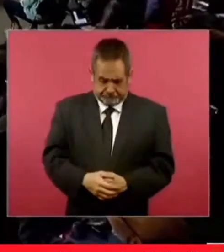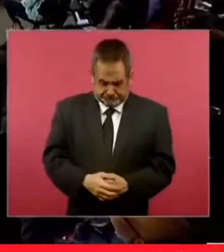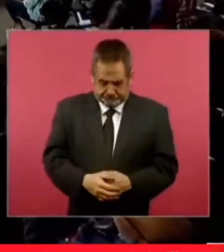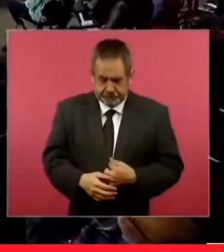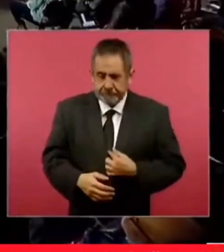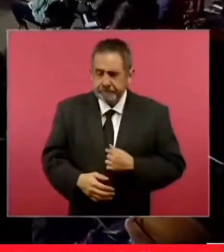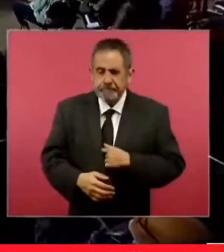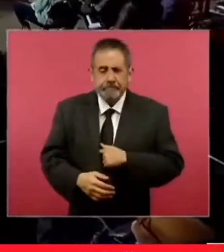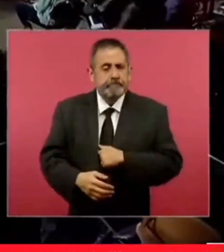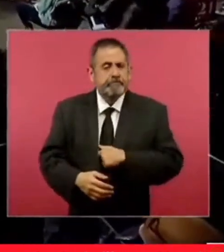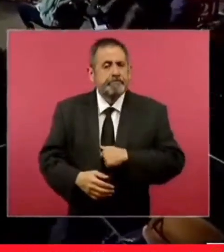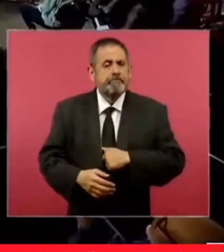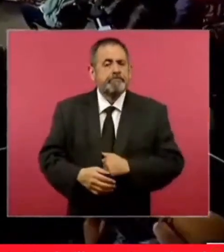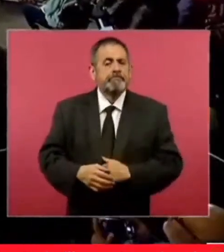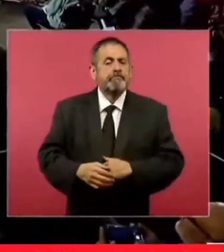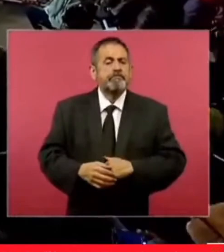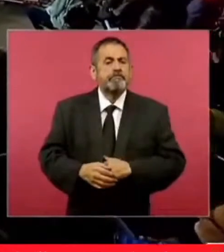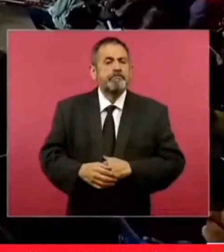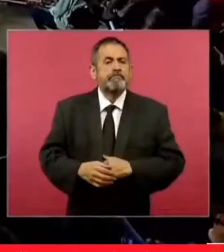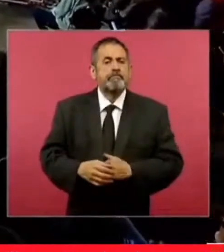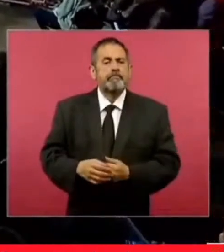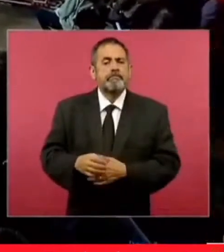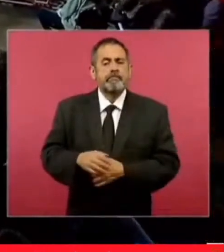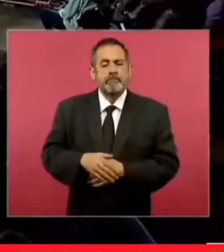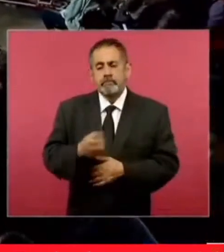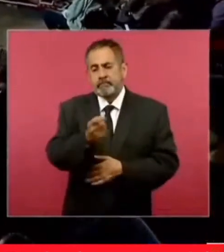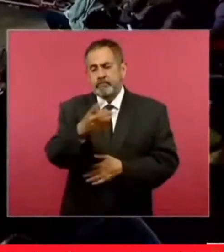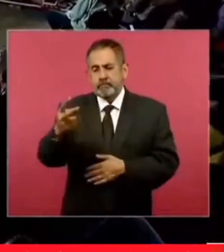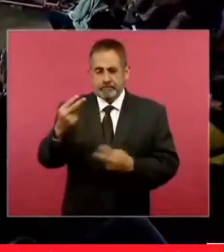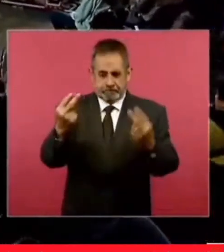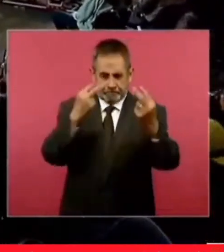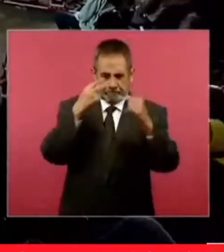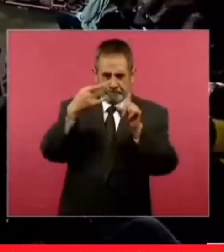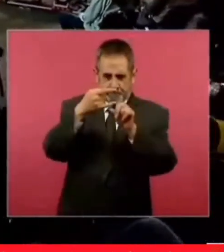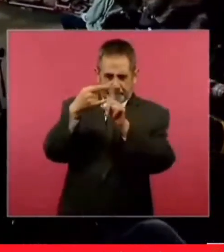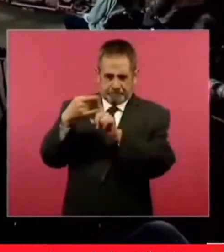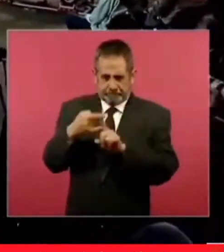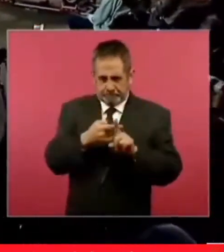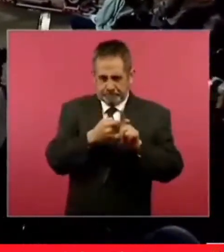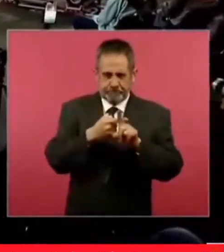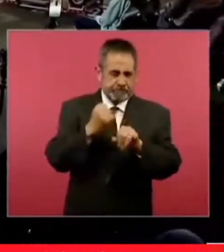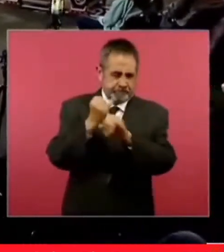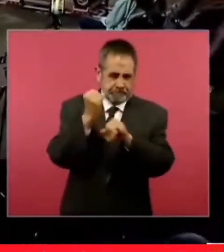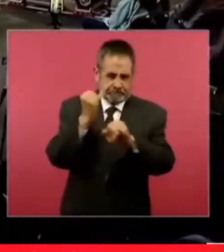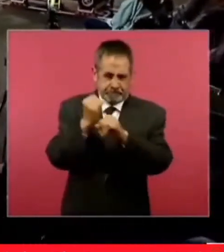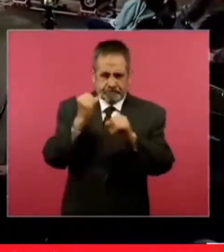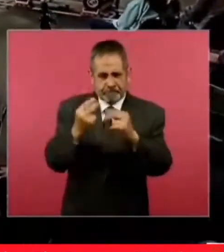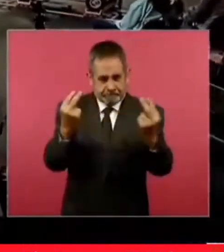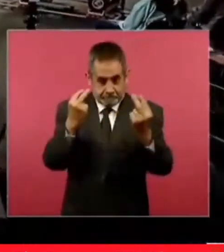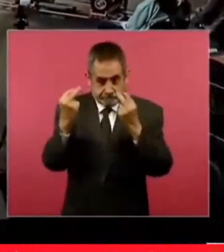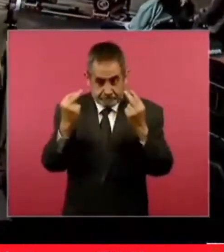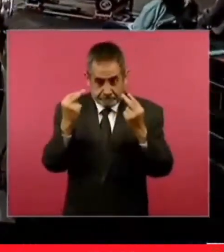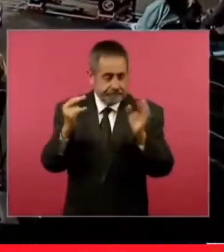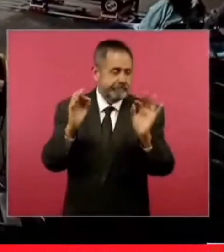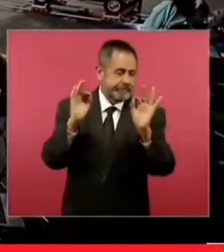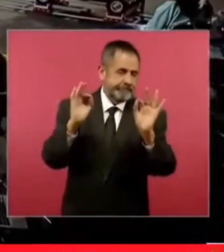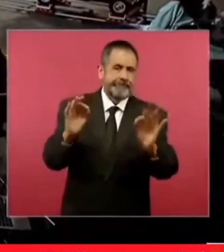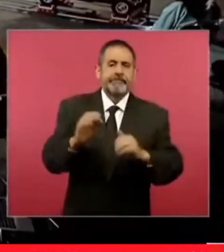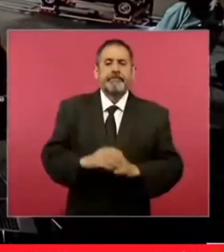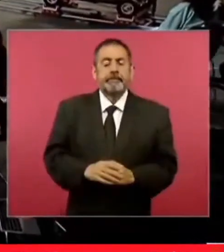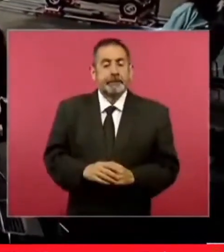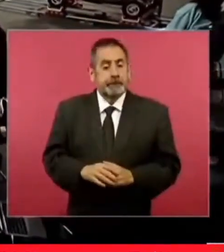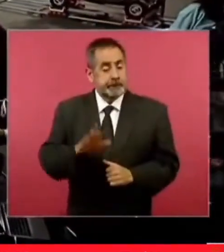amigas y amigos que nos siguen en la transmisión a distancia. Efectivamente,